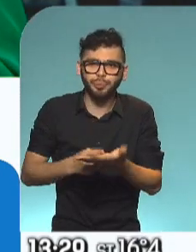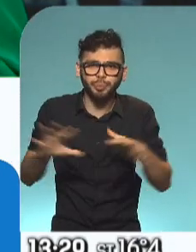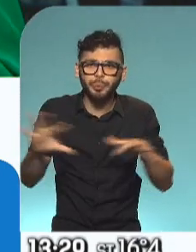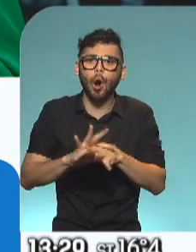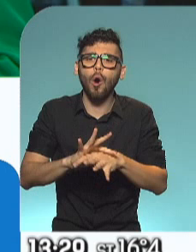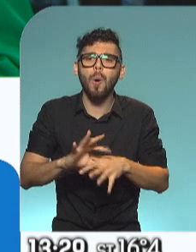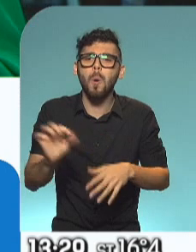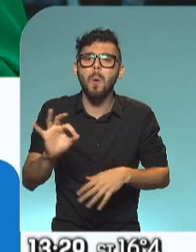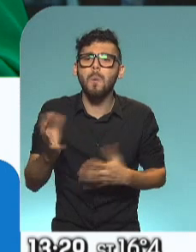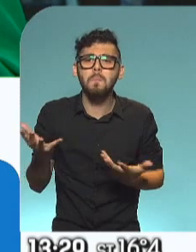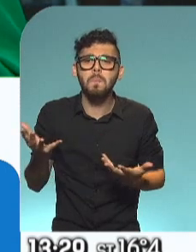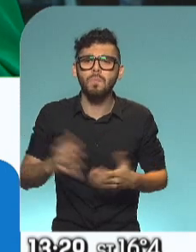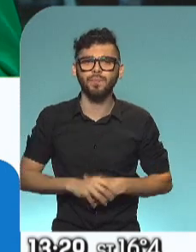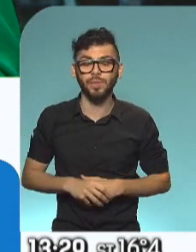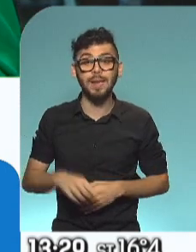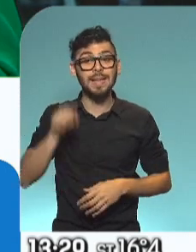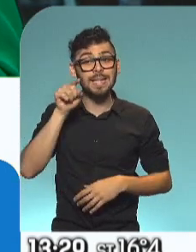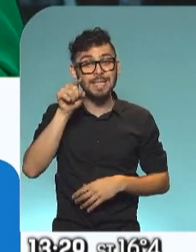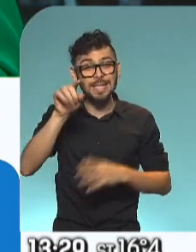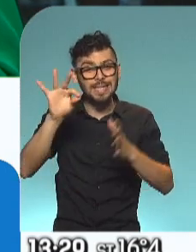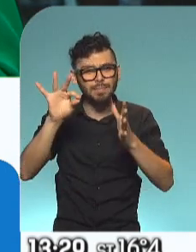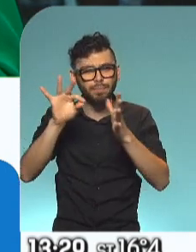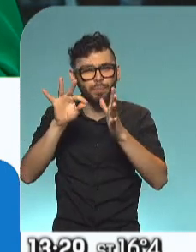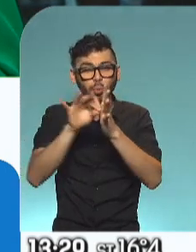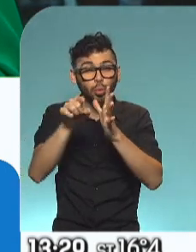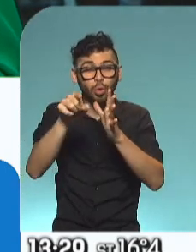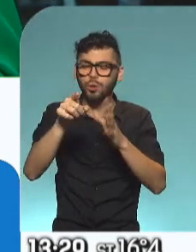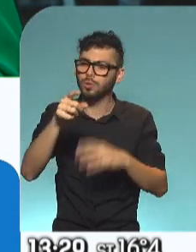No, este es un punto bien importante,